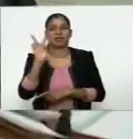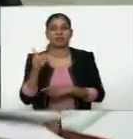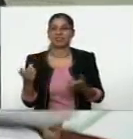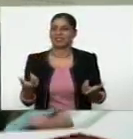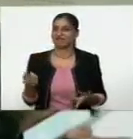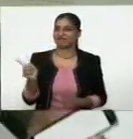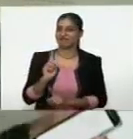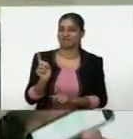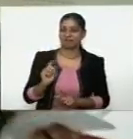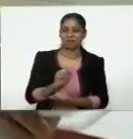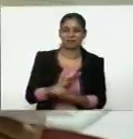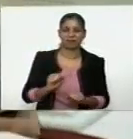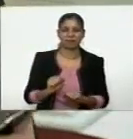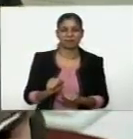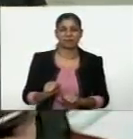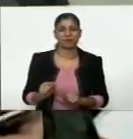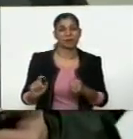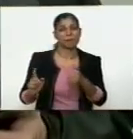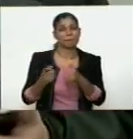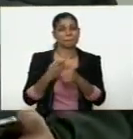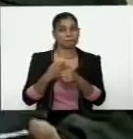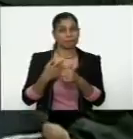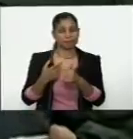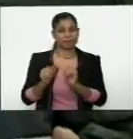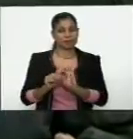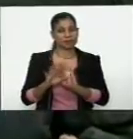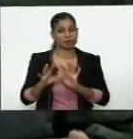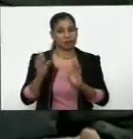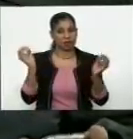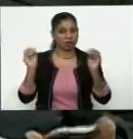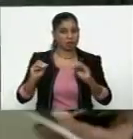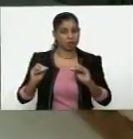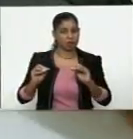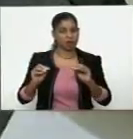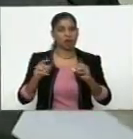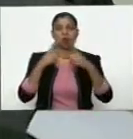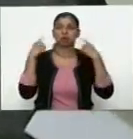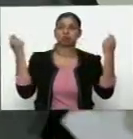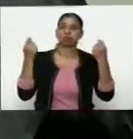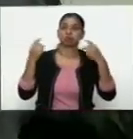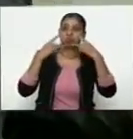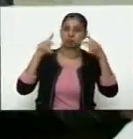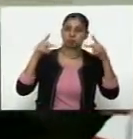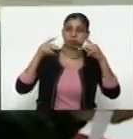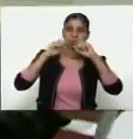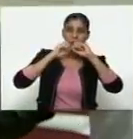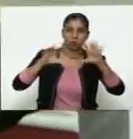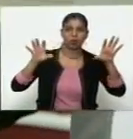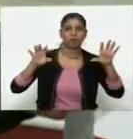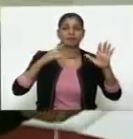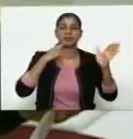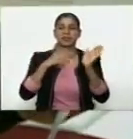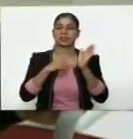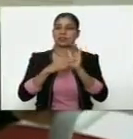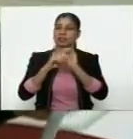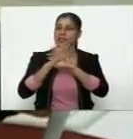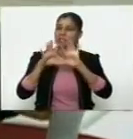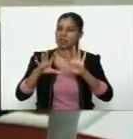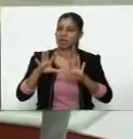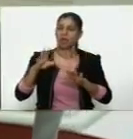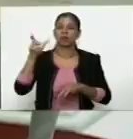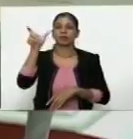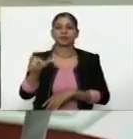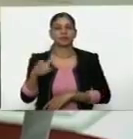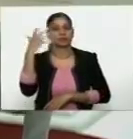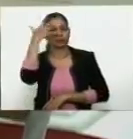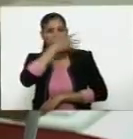Ahora, primero que nada, este acuerdo tiene que hacerse público y notorio en toda Venezuela. Dice bien Fernando Soto